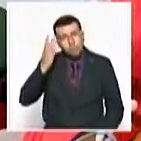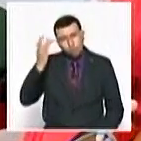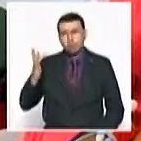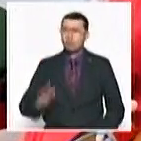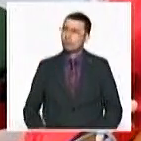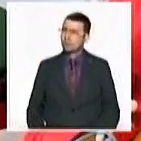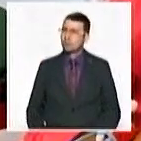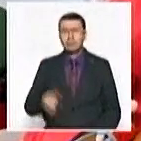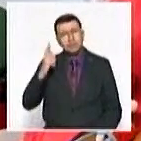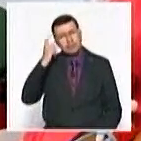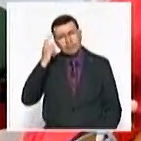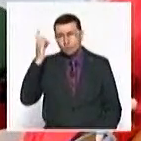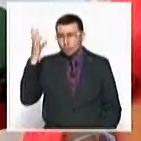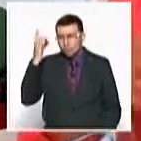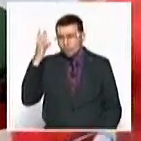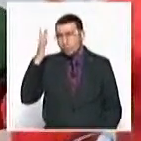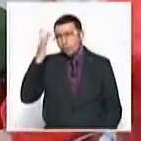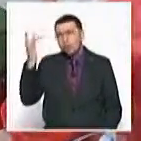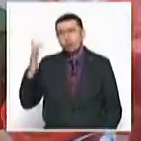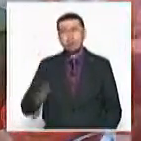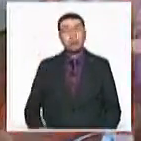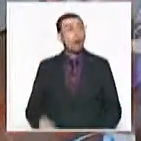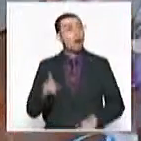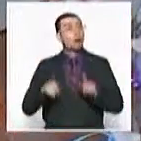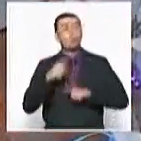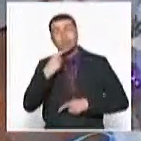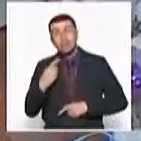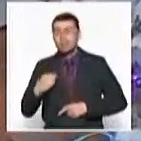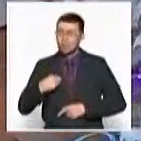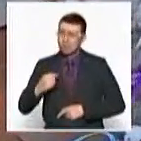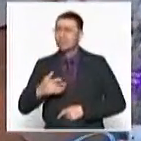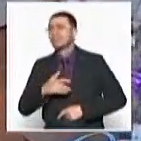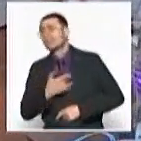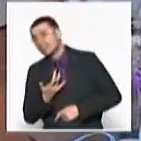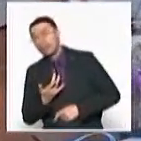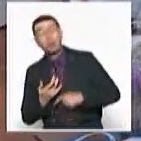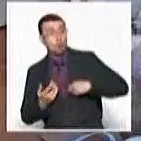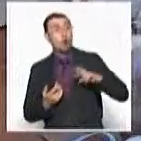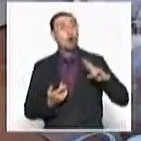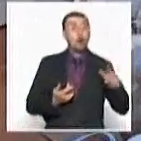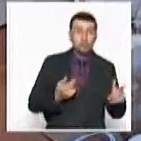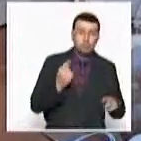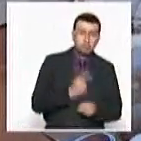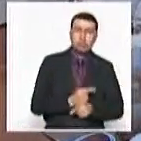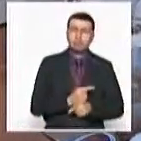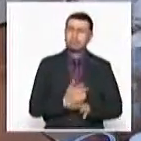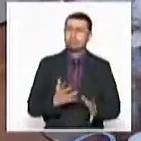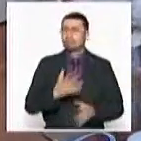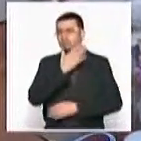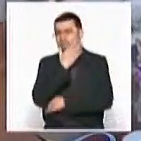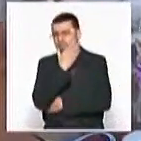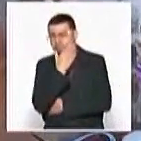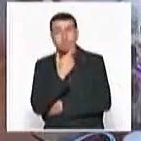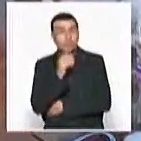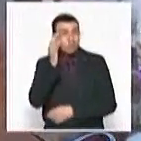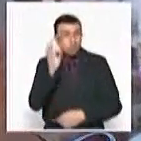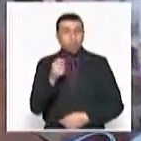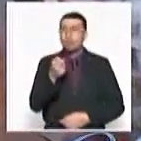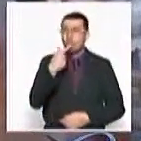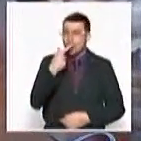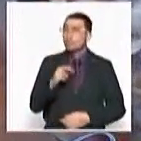cabeza? Porque hay gente que dice, cuando tengo esto, me da lo otro. Y entonces, claro, puede que le manden un medicamento para